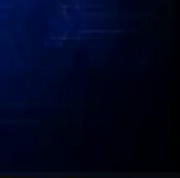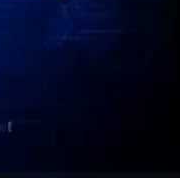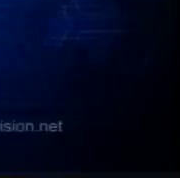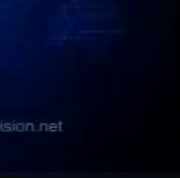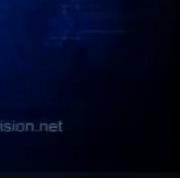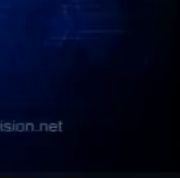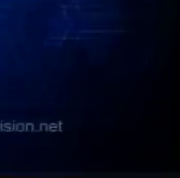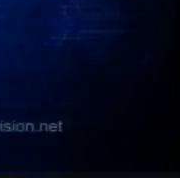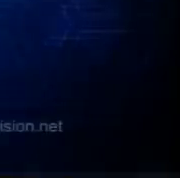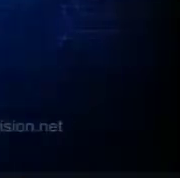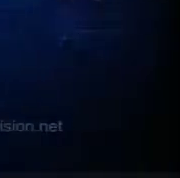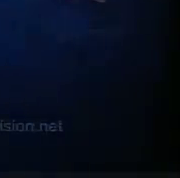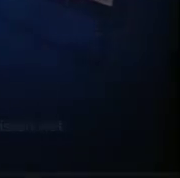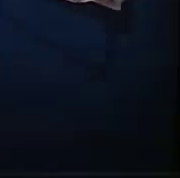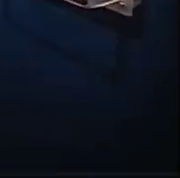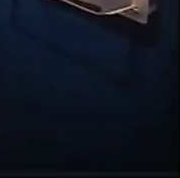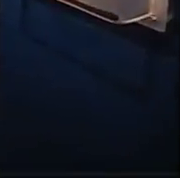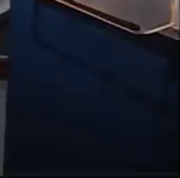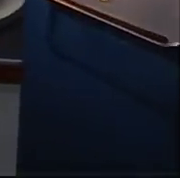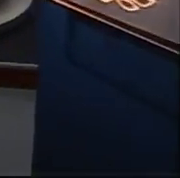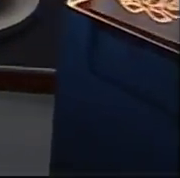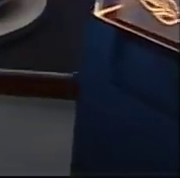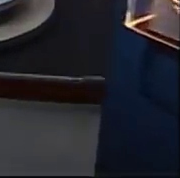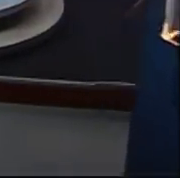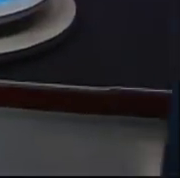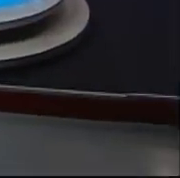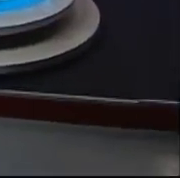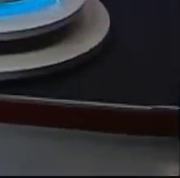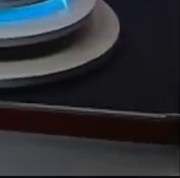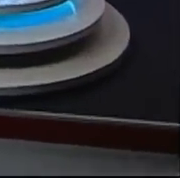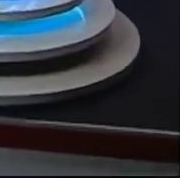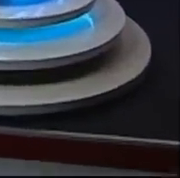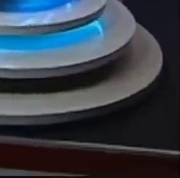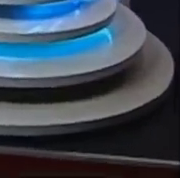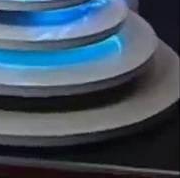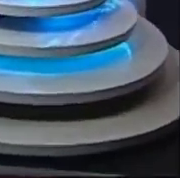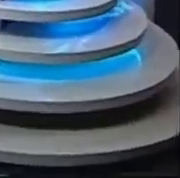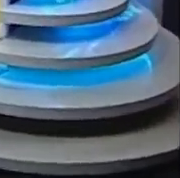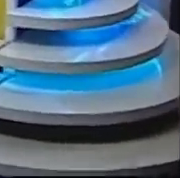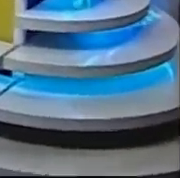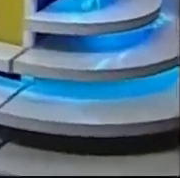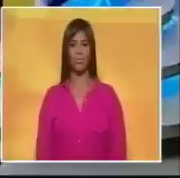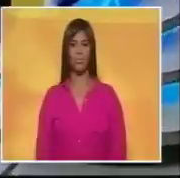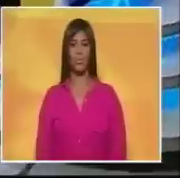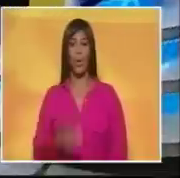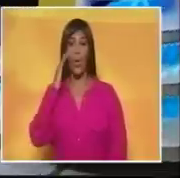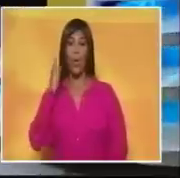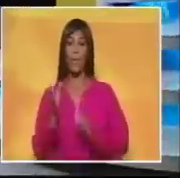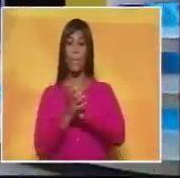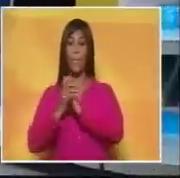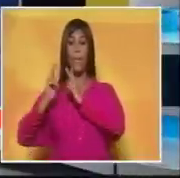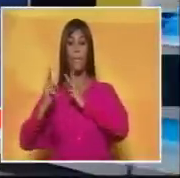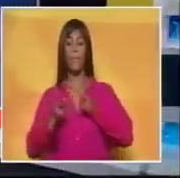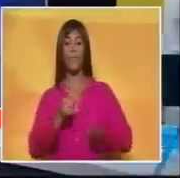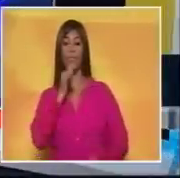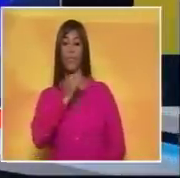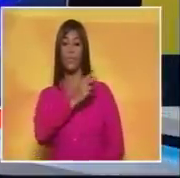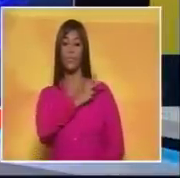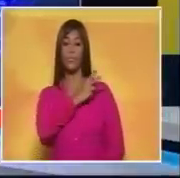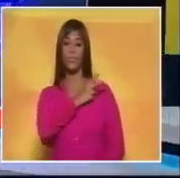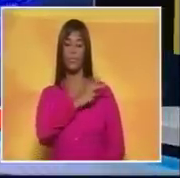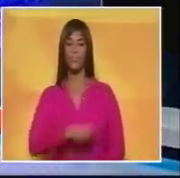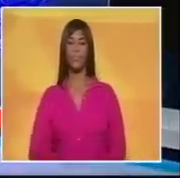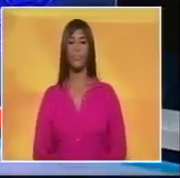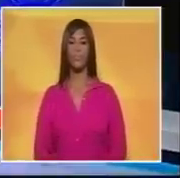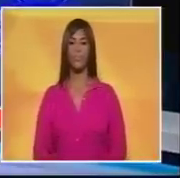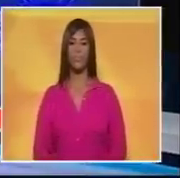Noticiero Venevisión. Información justa y balanceada. Hola, ¿qué tal? Bienvenidos a la emisión meridiana de su